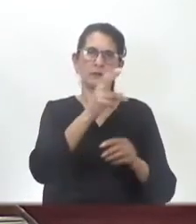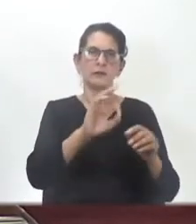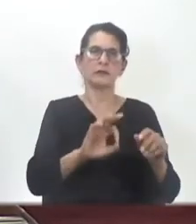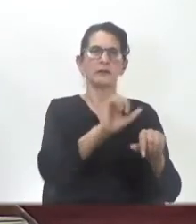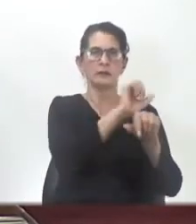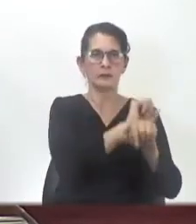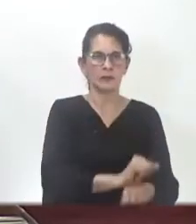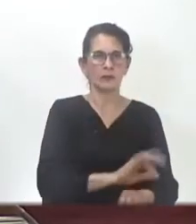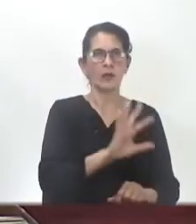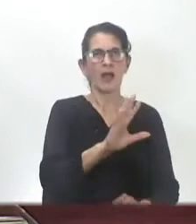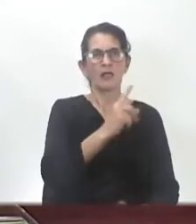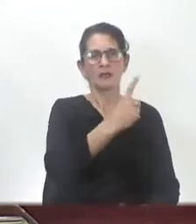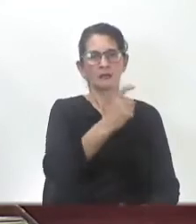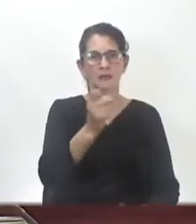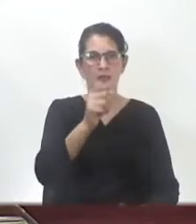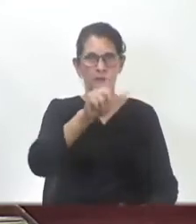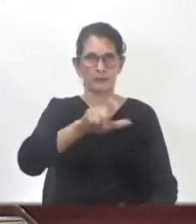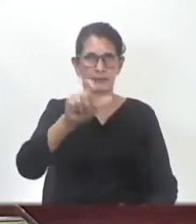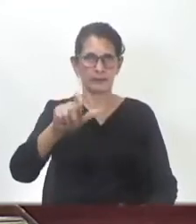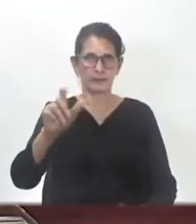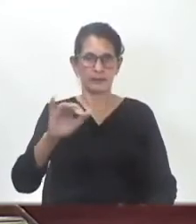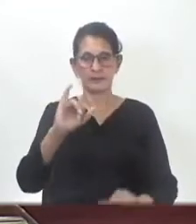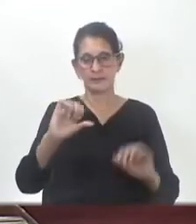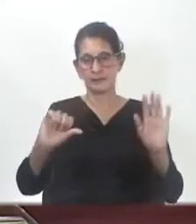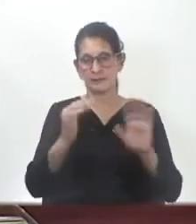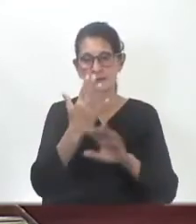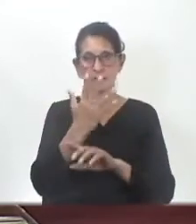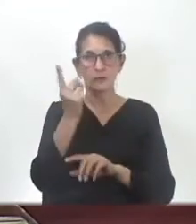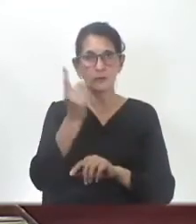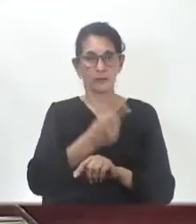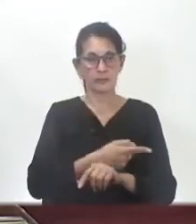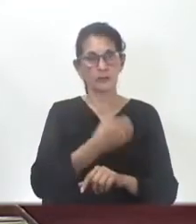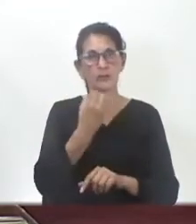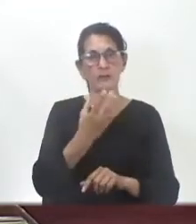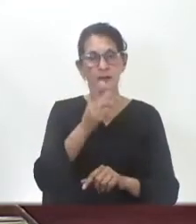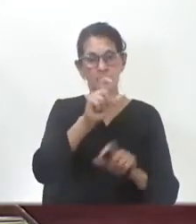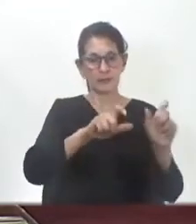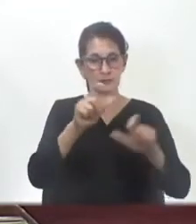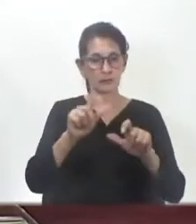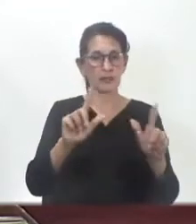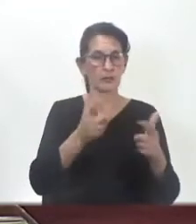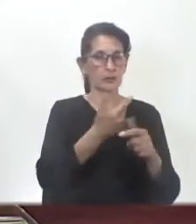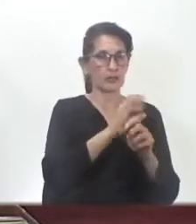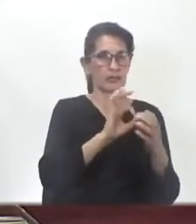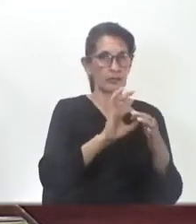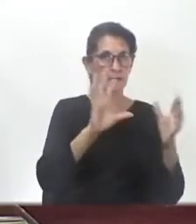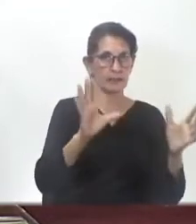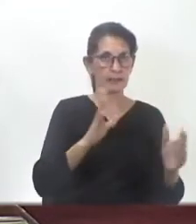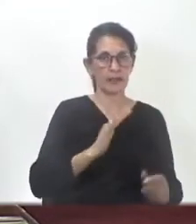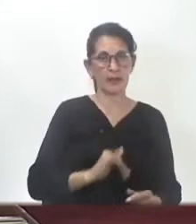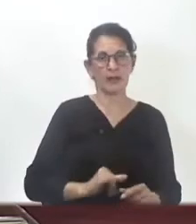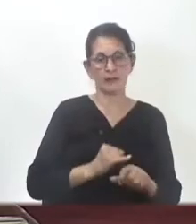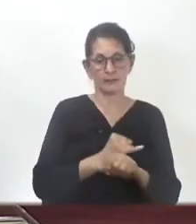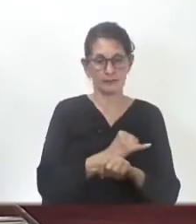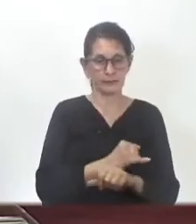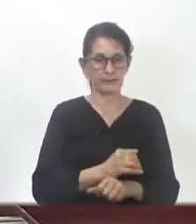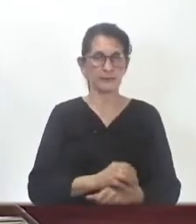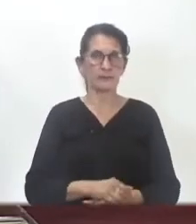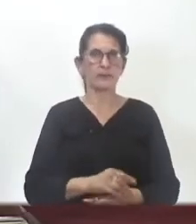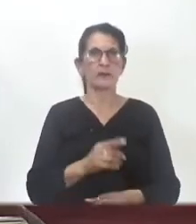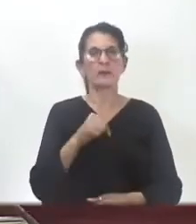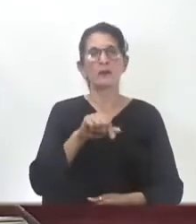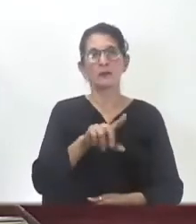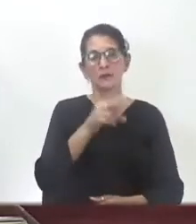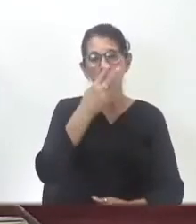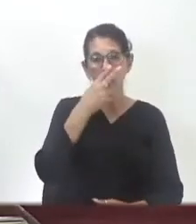100.000 habitantes. Y el 65% de las personas privadas de libertad son residentes. O sea que